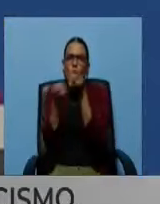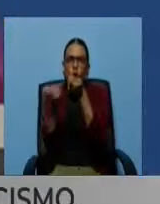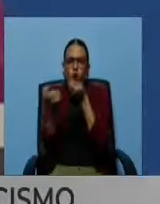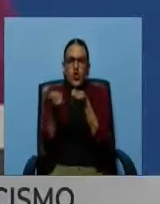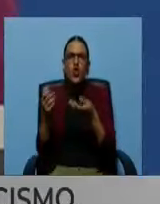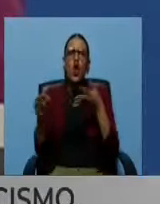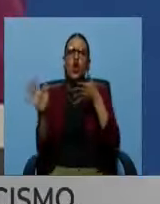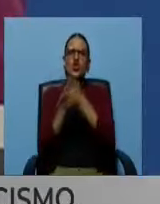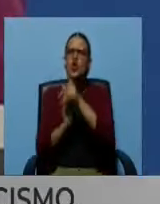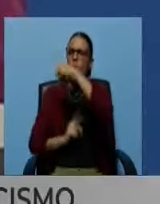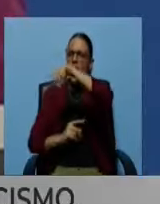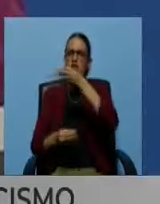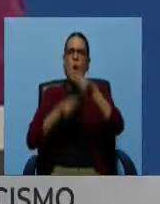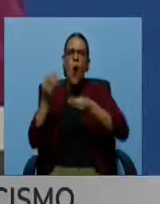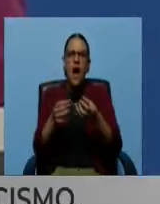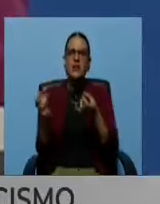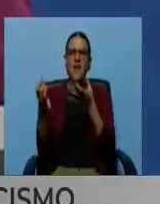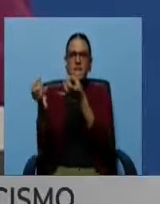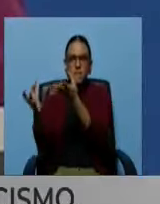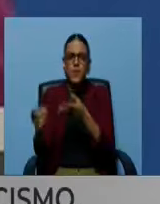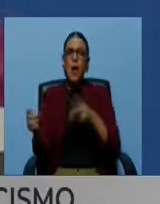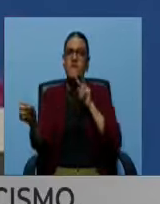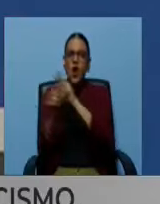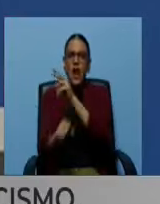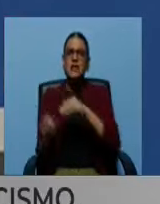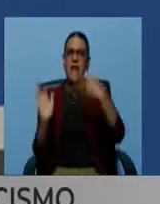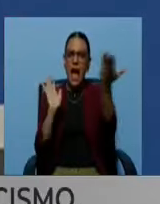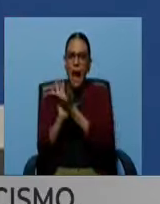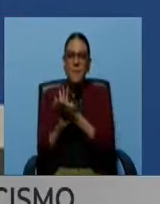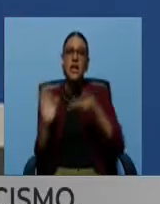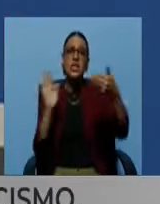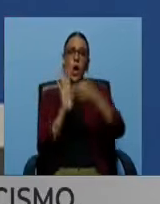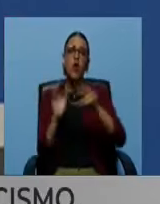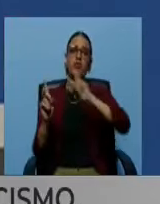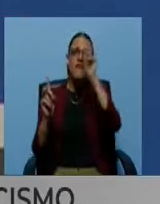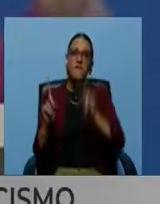la arremetida, las agresiones y las amenazas contra Venezuela.